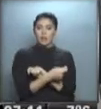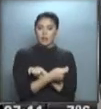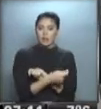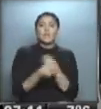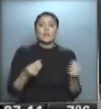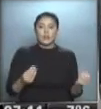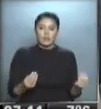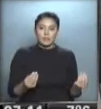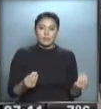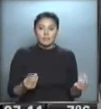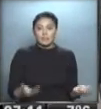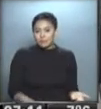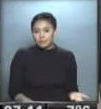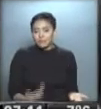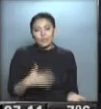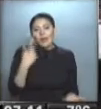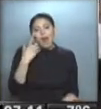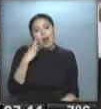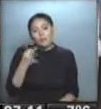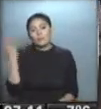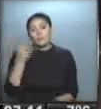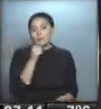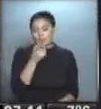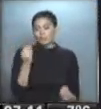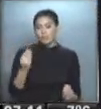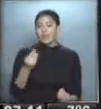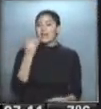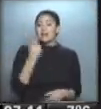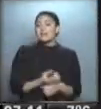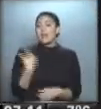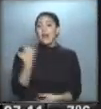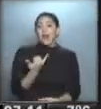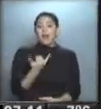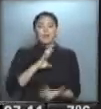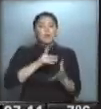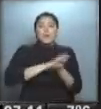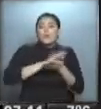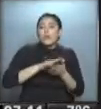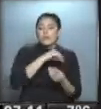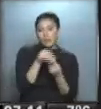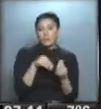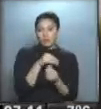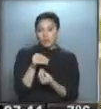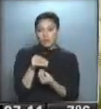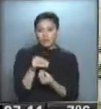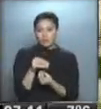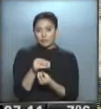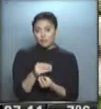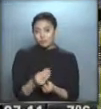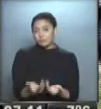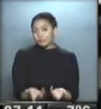por una razón muy concreta primero porque tenemos nuevas formas familiares qué